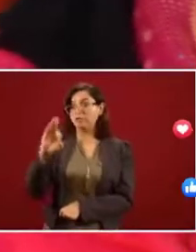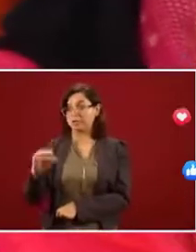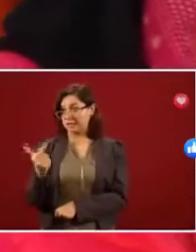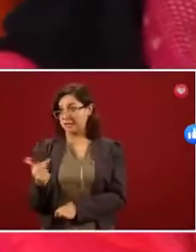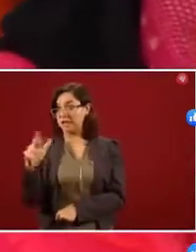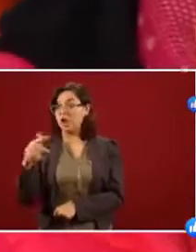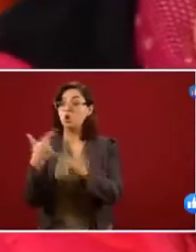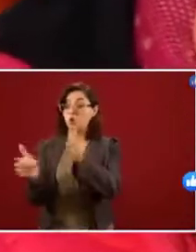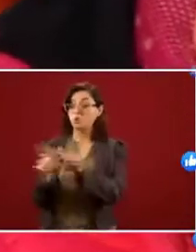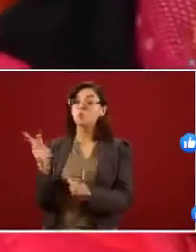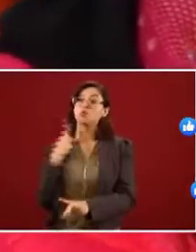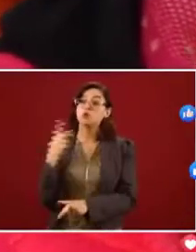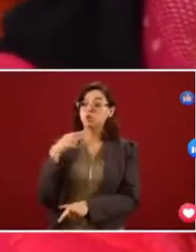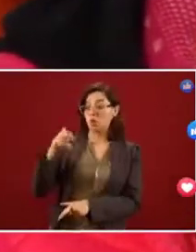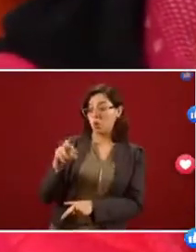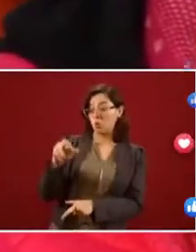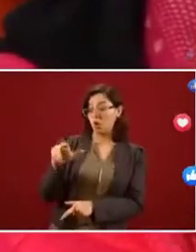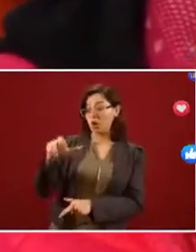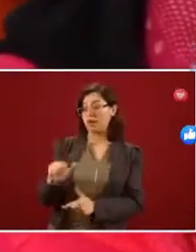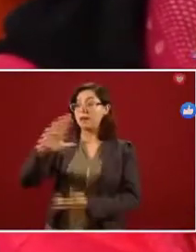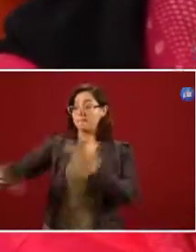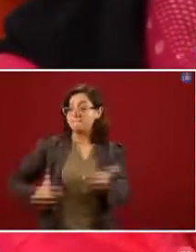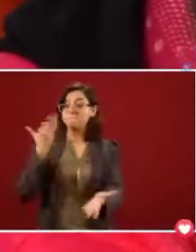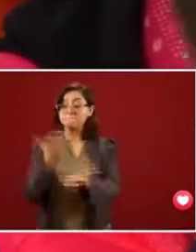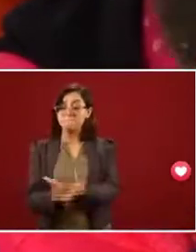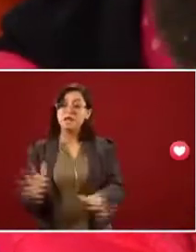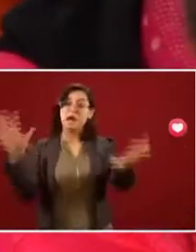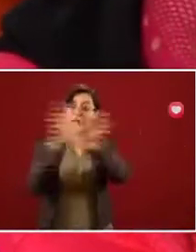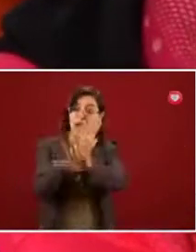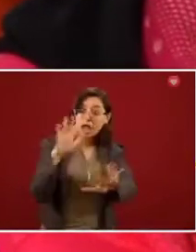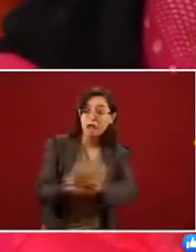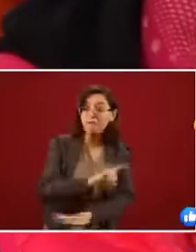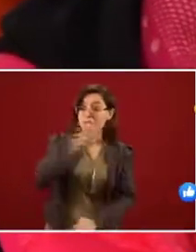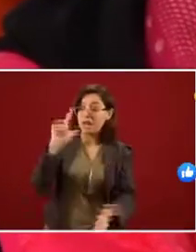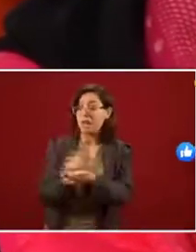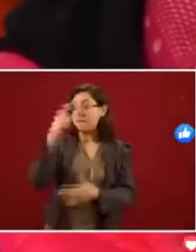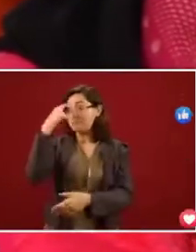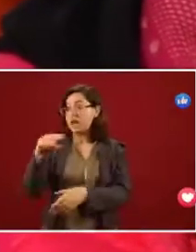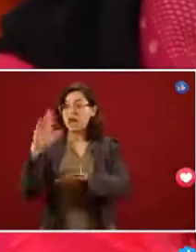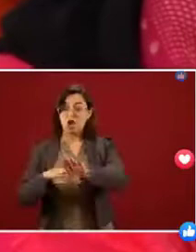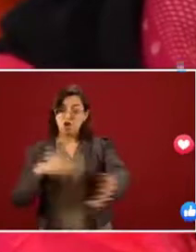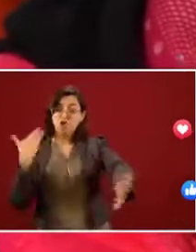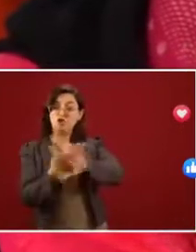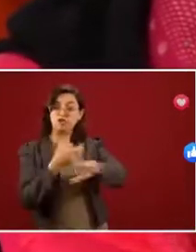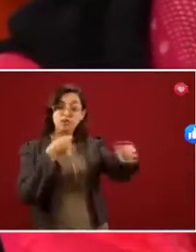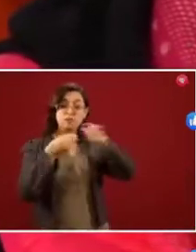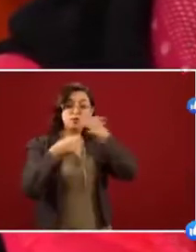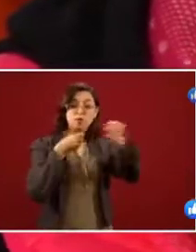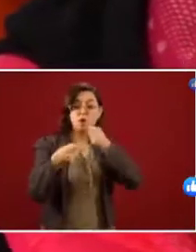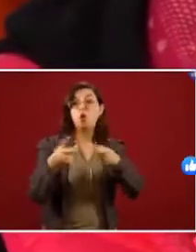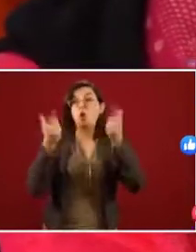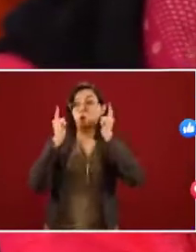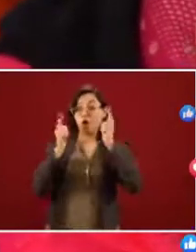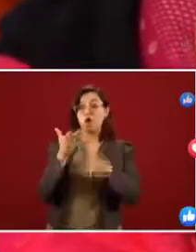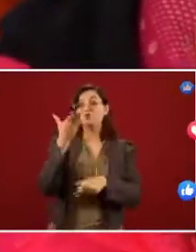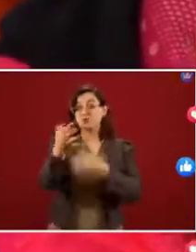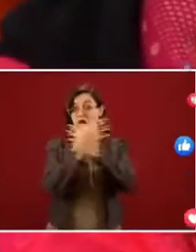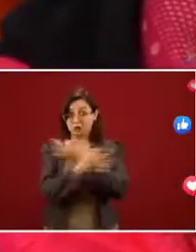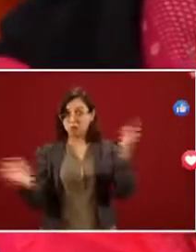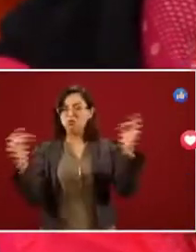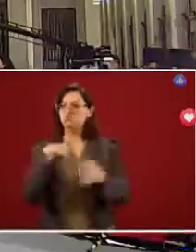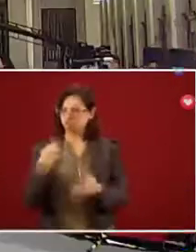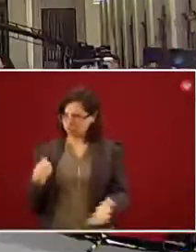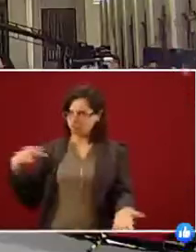presentan una serie de reformas que intente entrevinos la globalización espero que usted se pronunció de